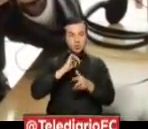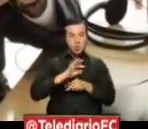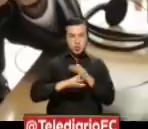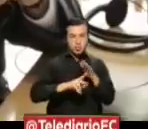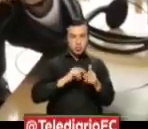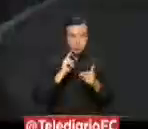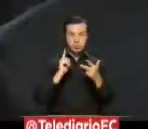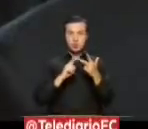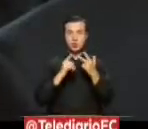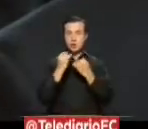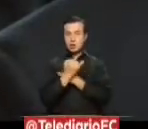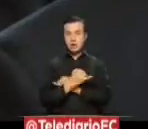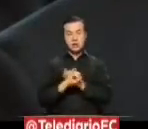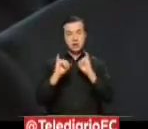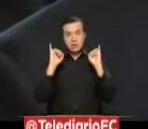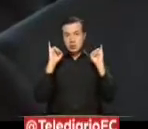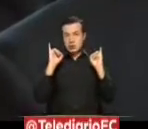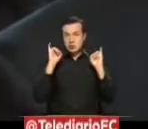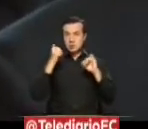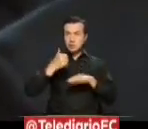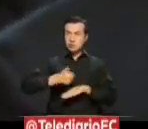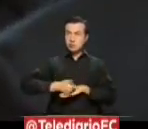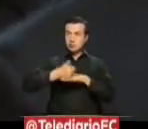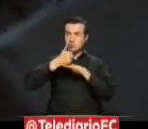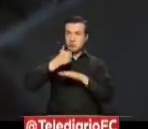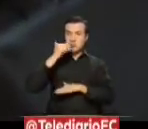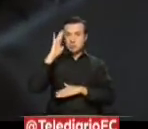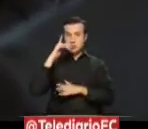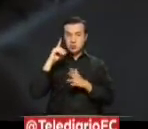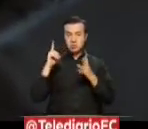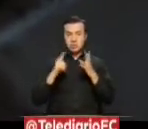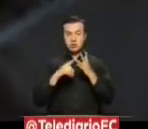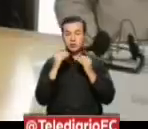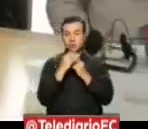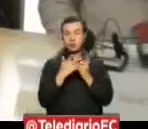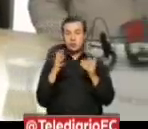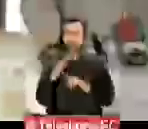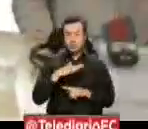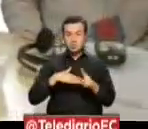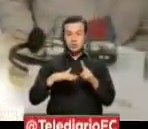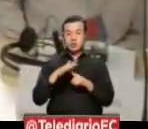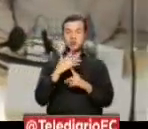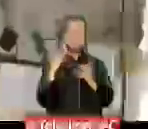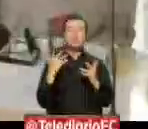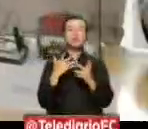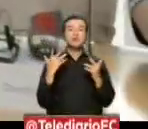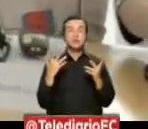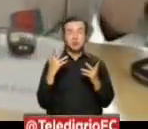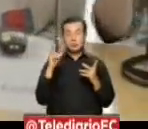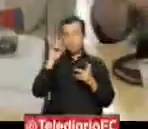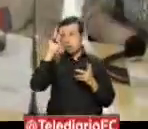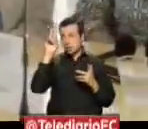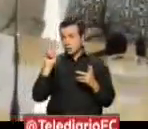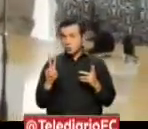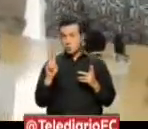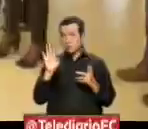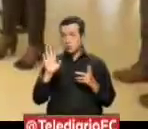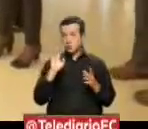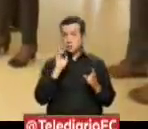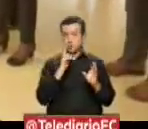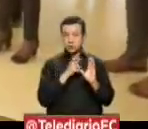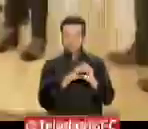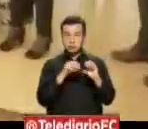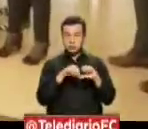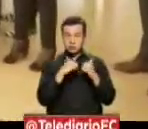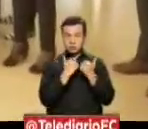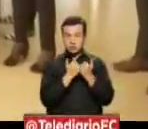la independencia de los poderes del Estado. Además, se refirió a la situación en Venezuela y a la participación en la Asamblea General